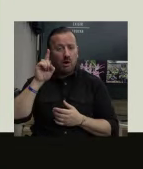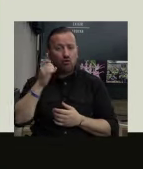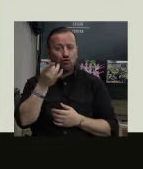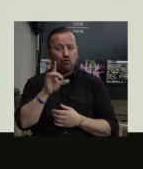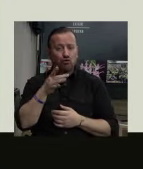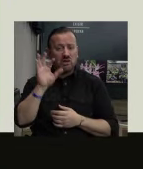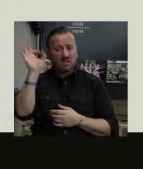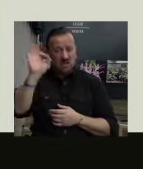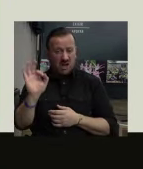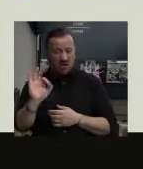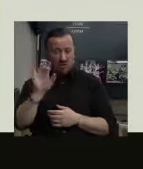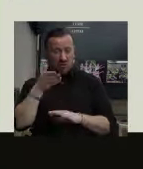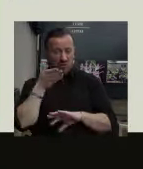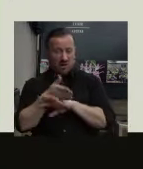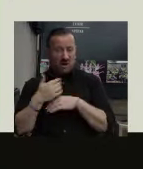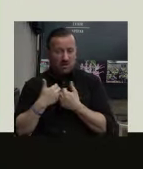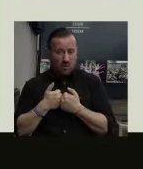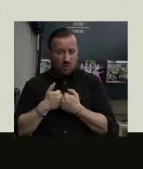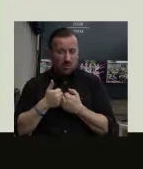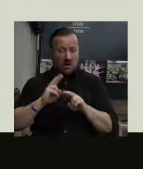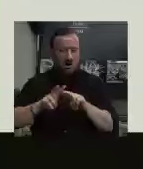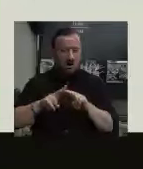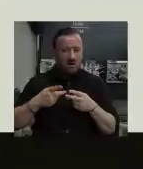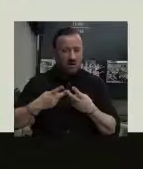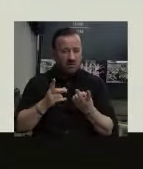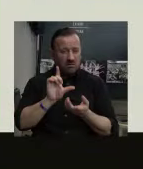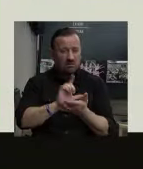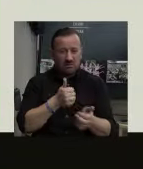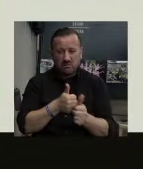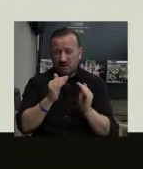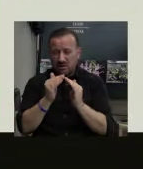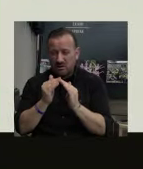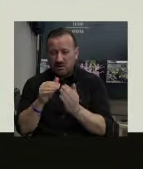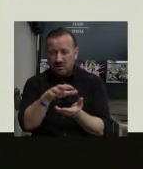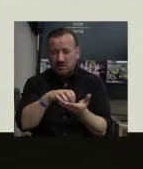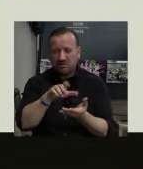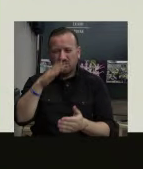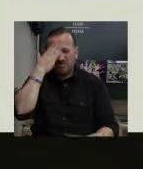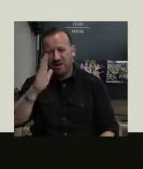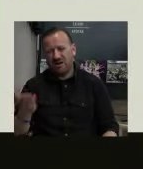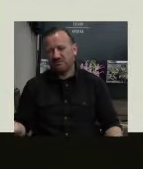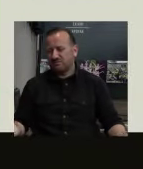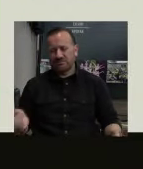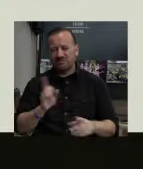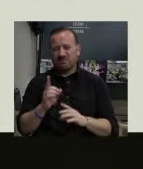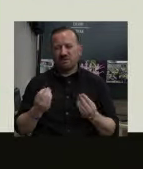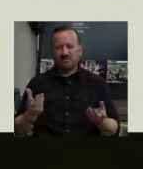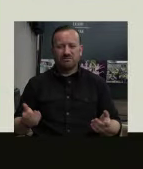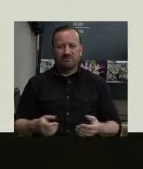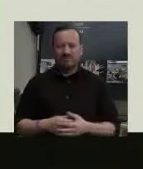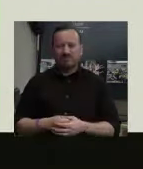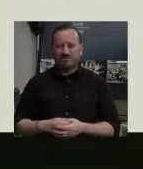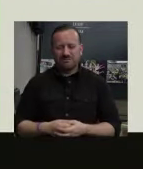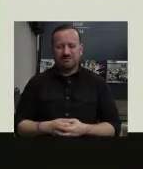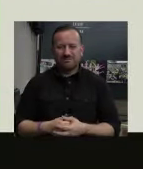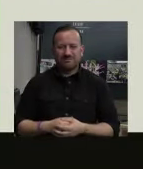sábados cuando va con su polola a hacer una campaña en el barrio está Está mal Perdón está mal sí está